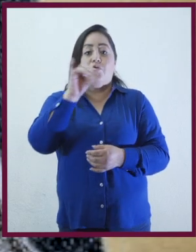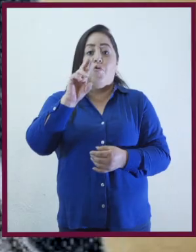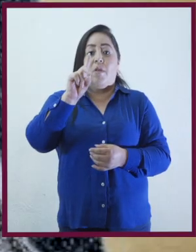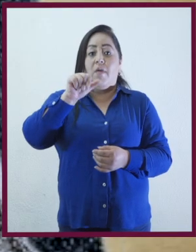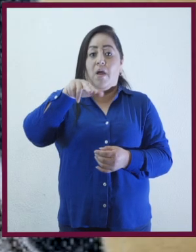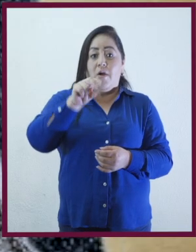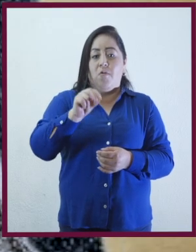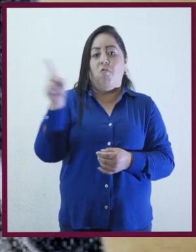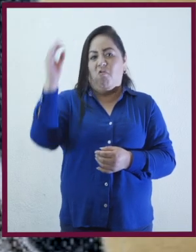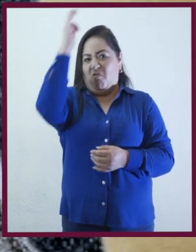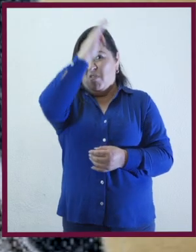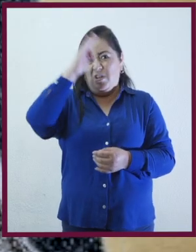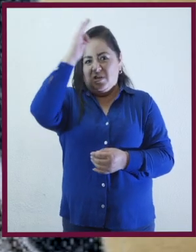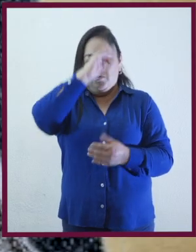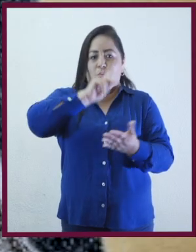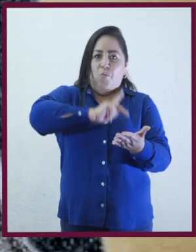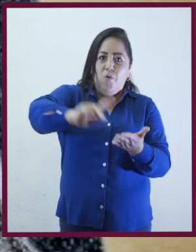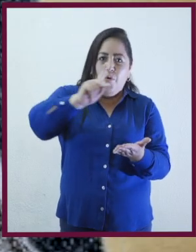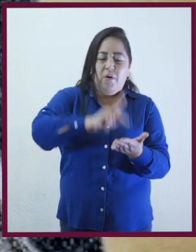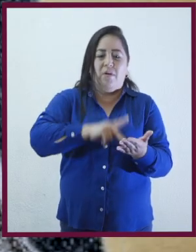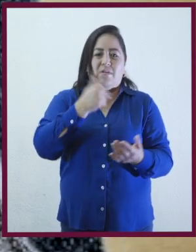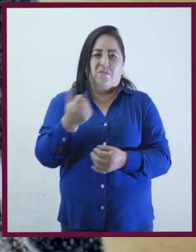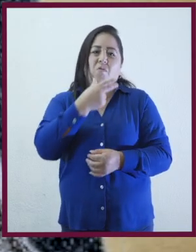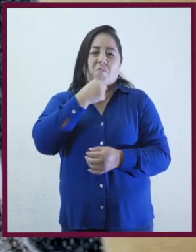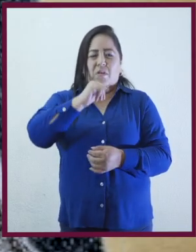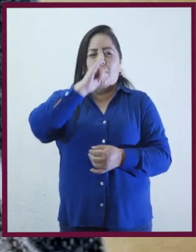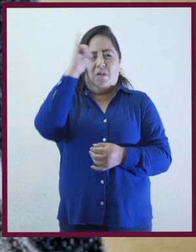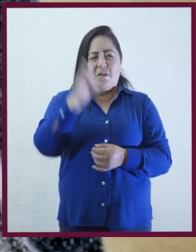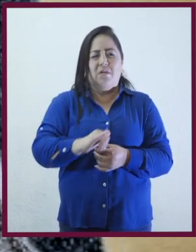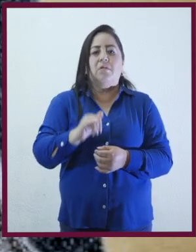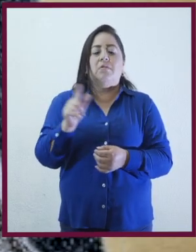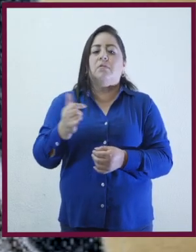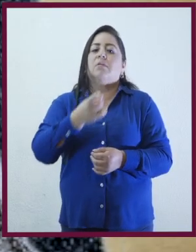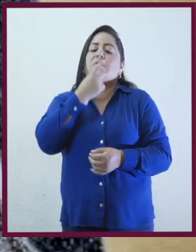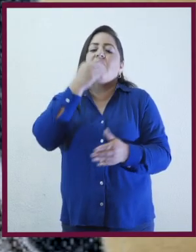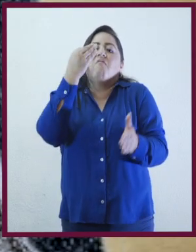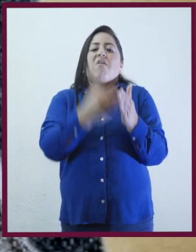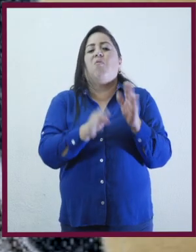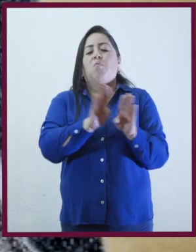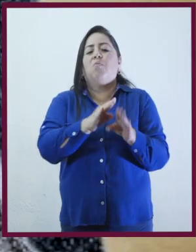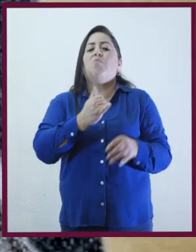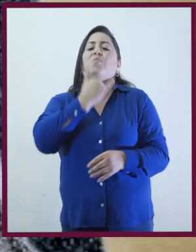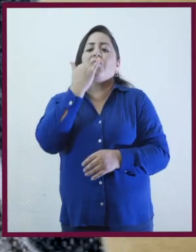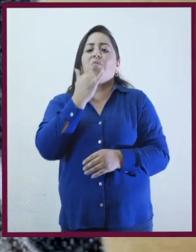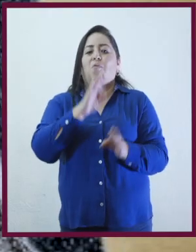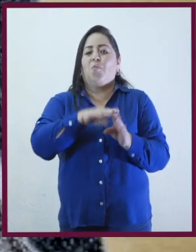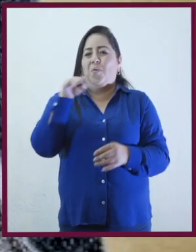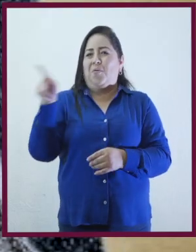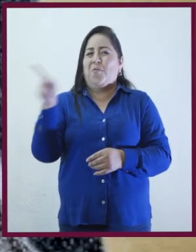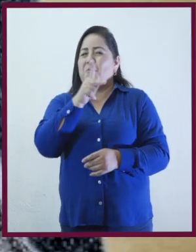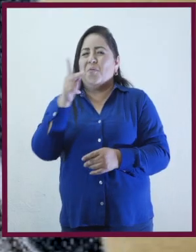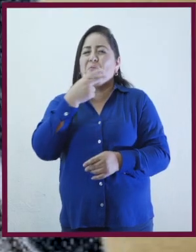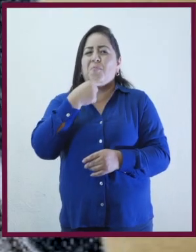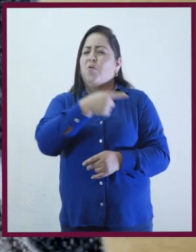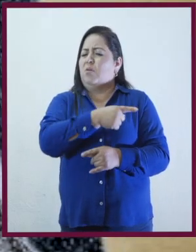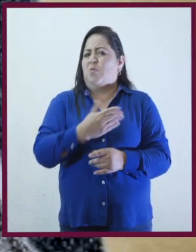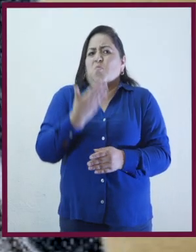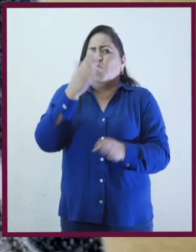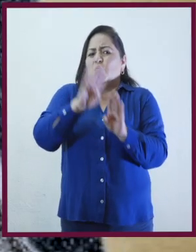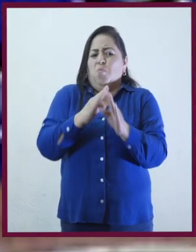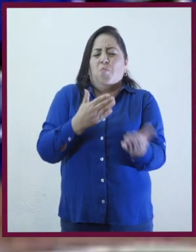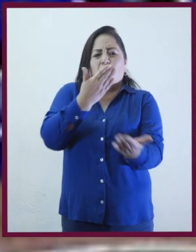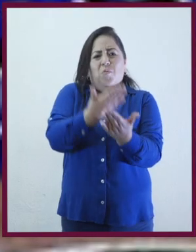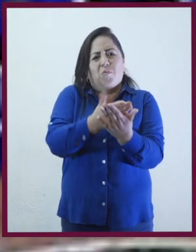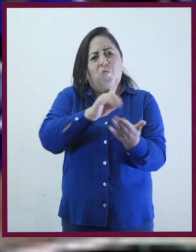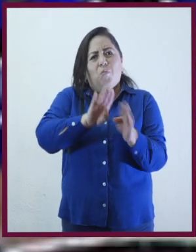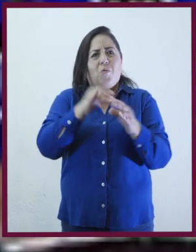Bruno, un filósofo, poeta y cosmógrafo italiano, cometió una falta parecida a la de Menocchio y propuso una versión